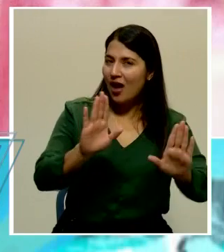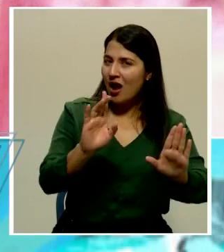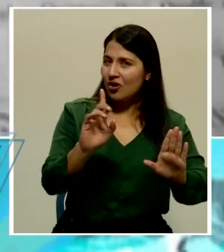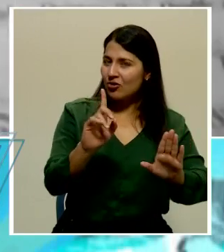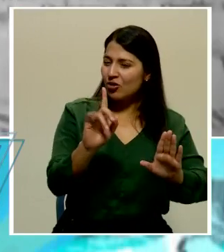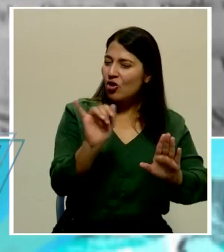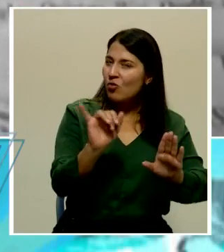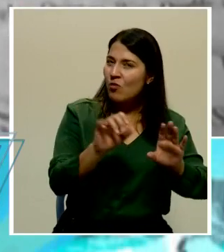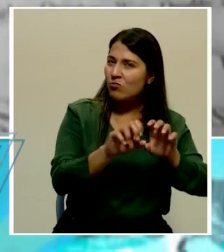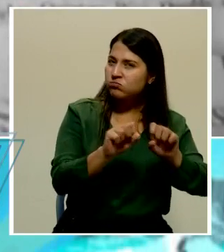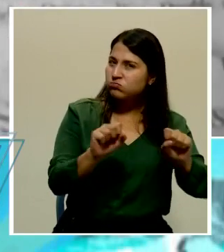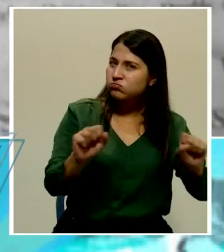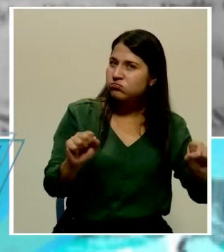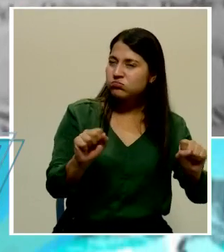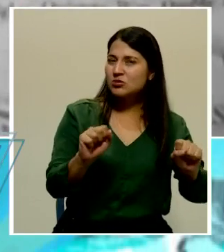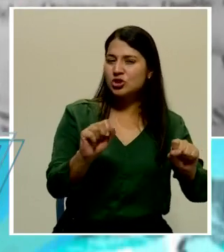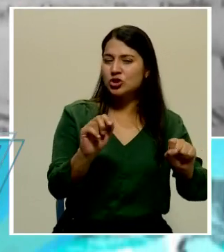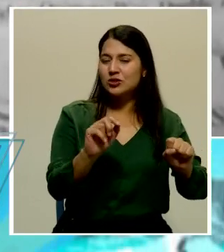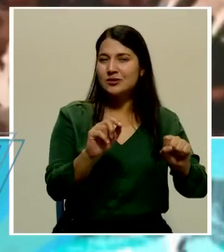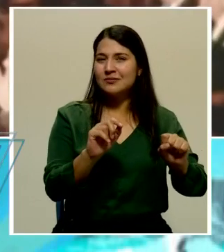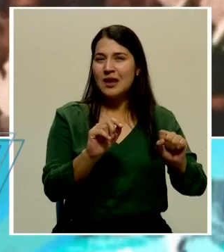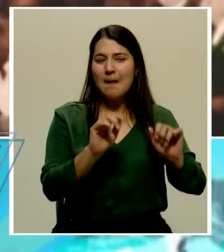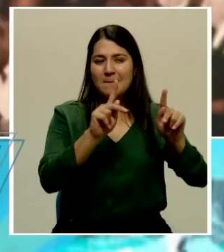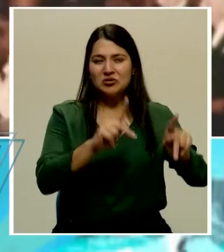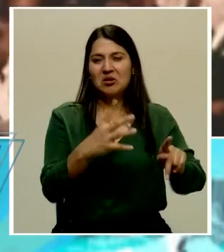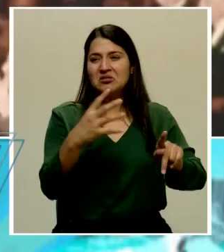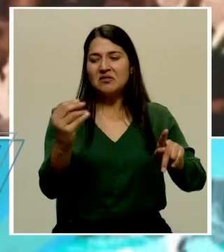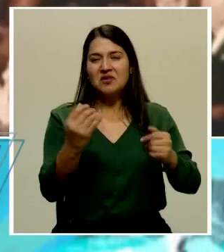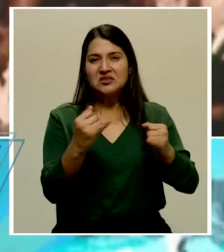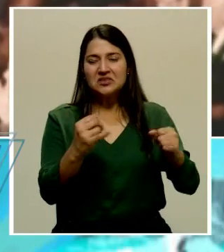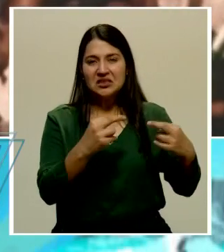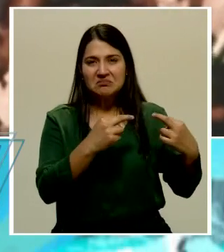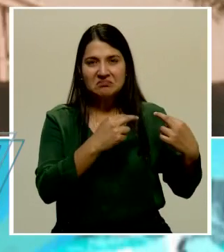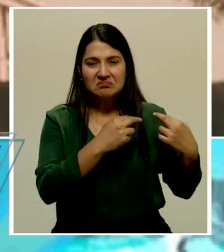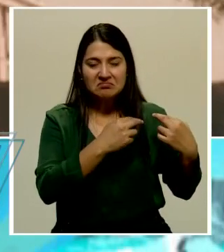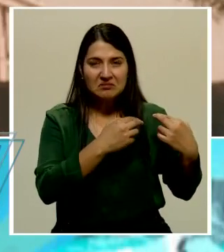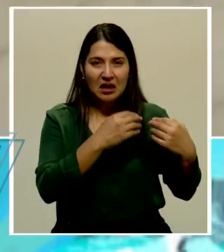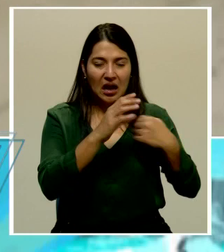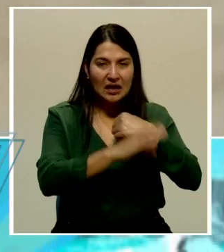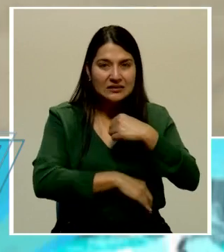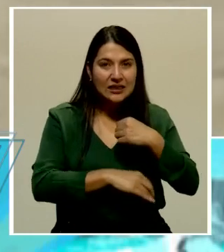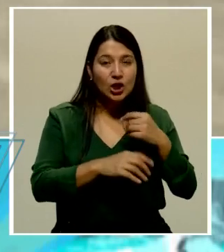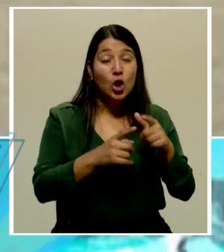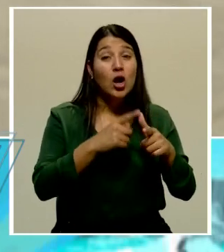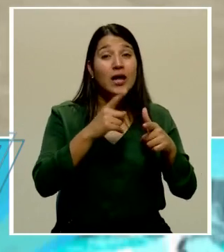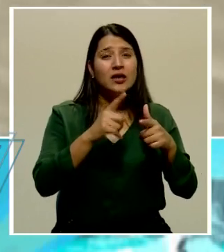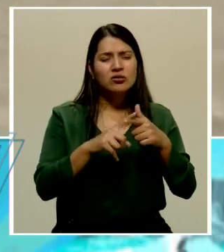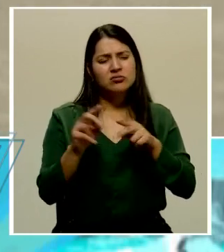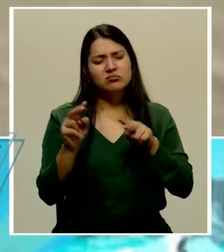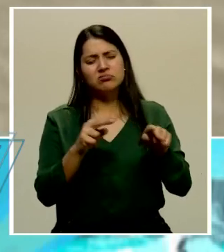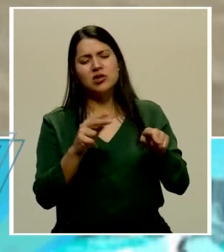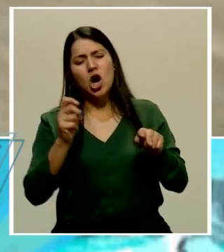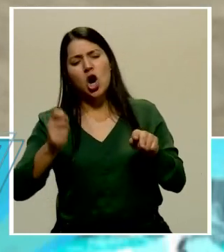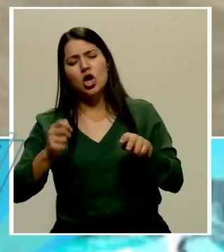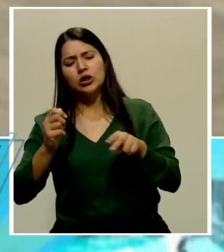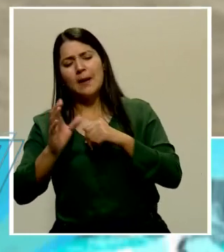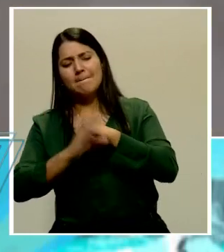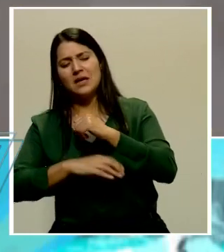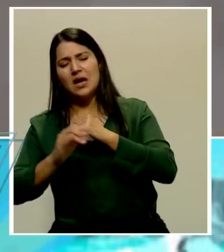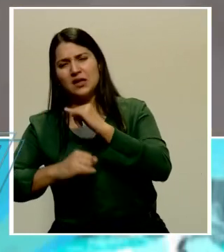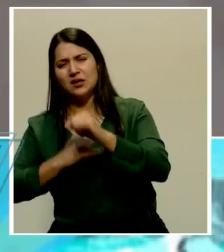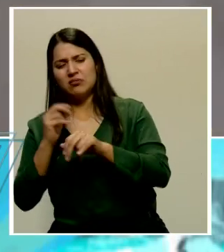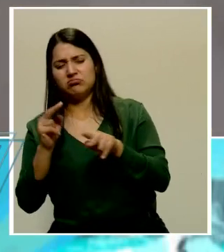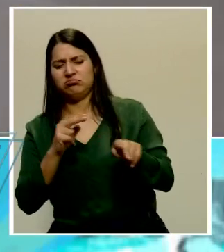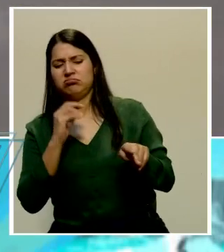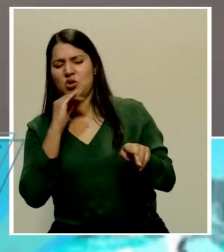independientes, porque no se trajo toda la prueba necesaria, etcétera, la Corte Penal Internacional, a través de su sala de